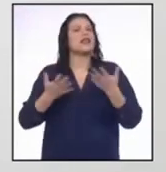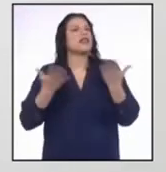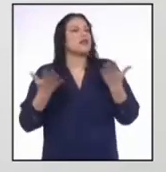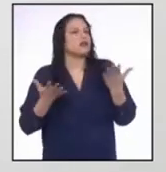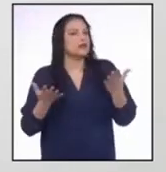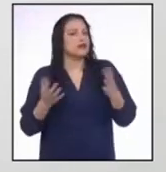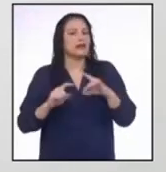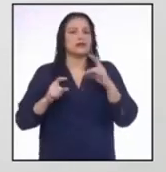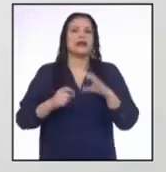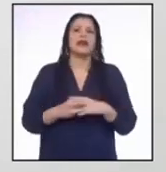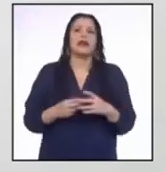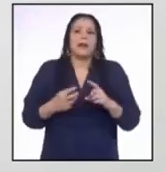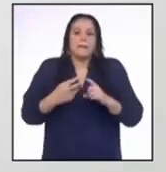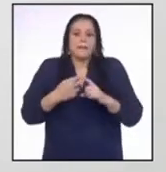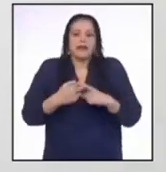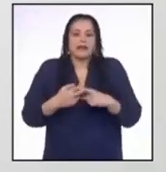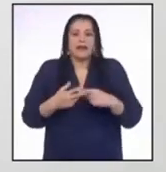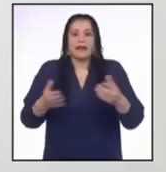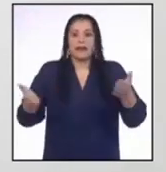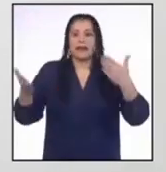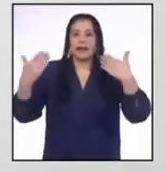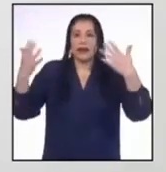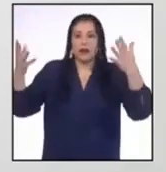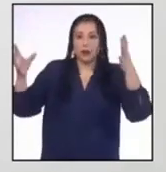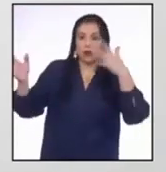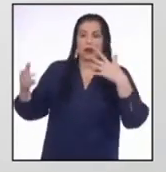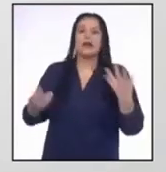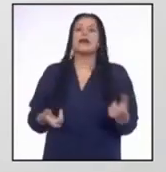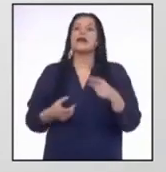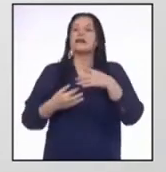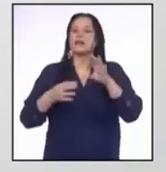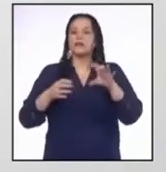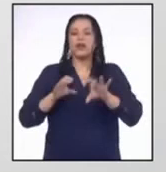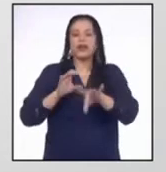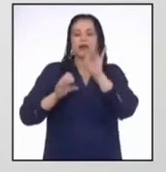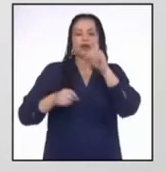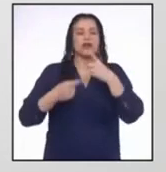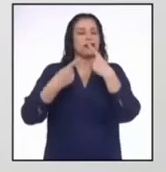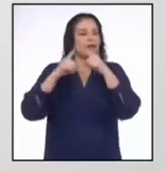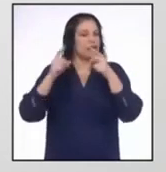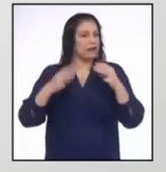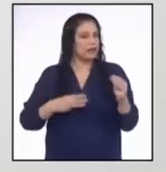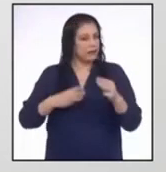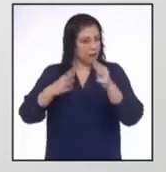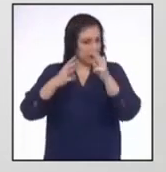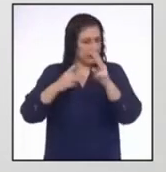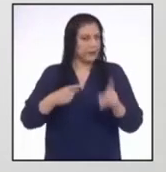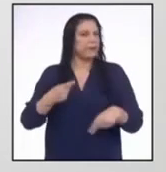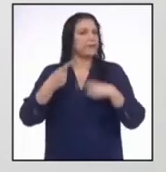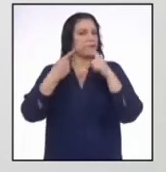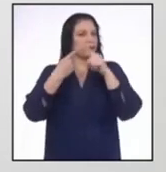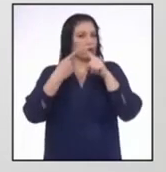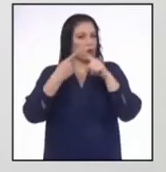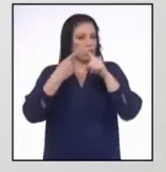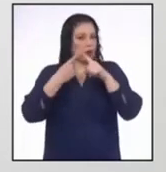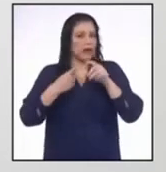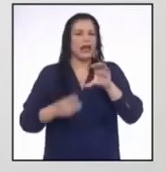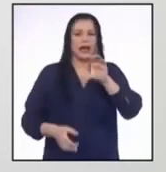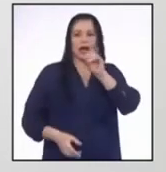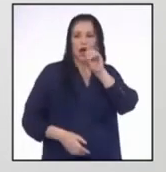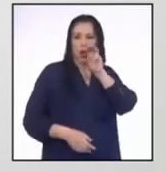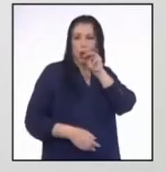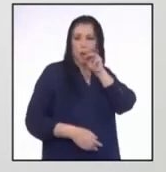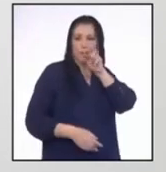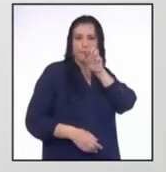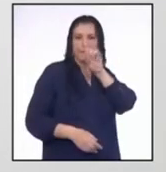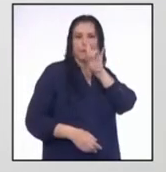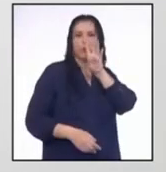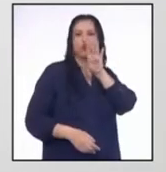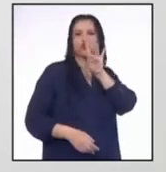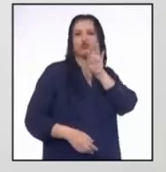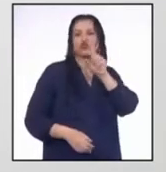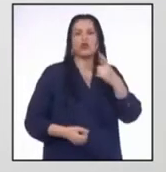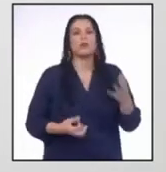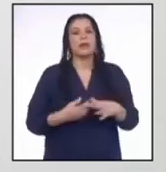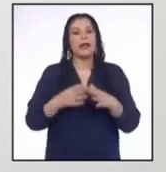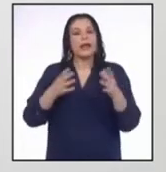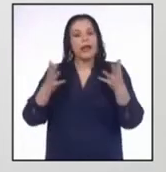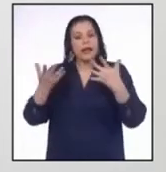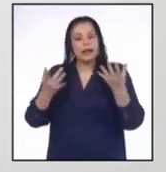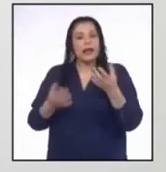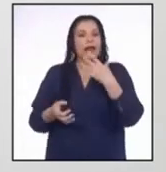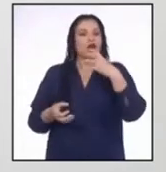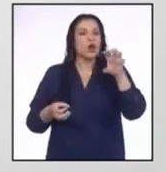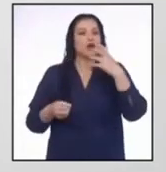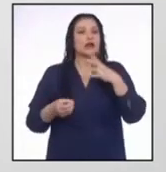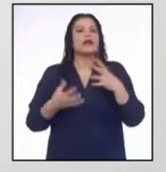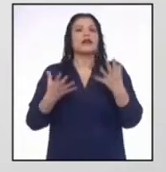producida a partir del calor, que se puede obtener de varias formas. Una de ellas es la combustión, es decir, el calor que se